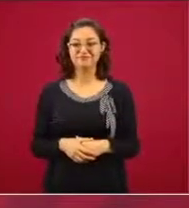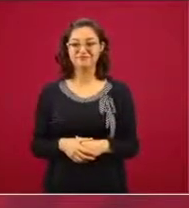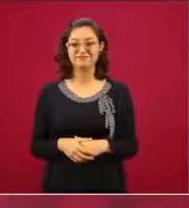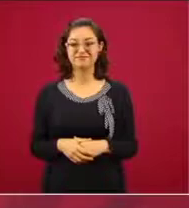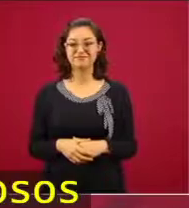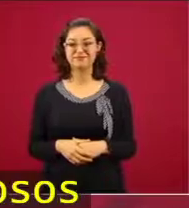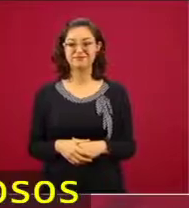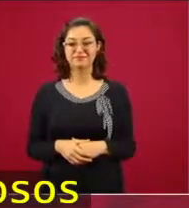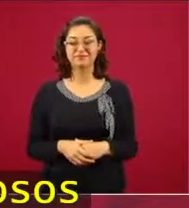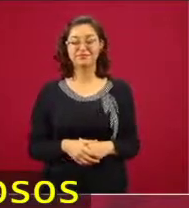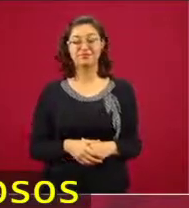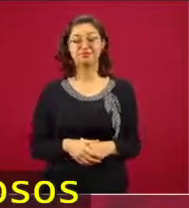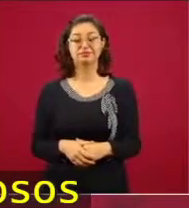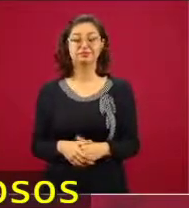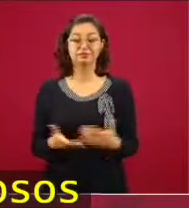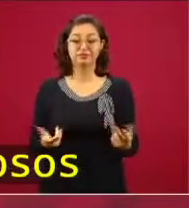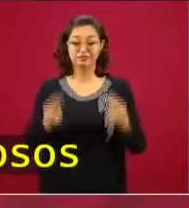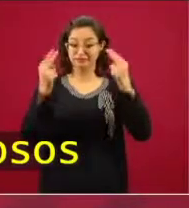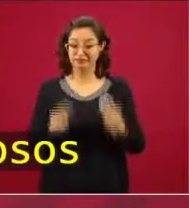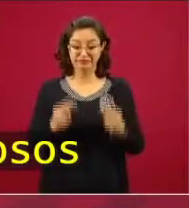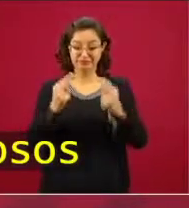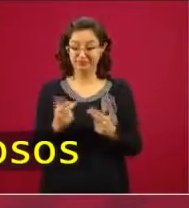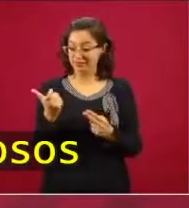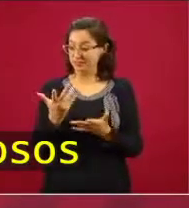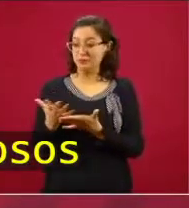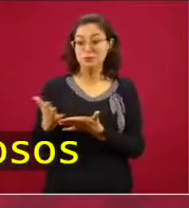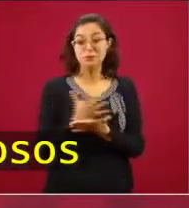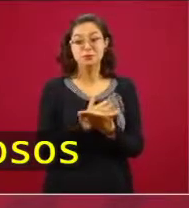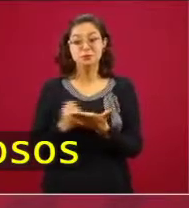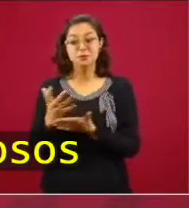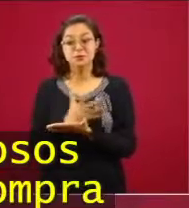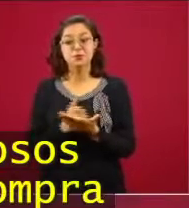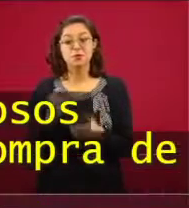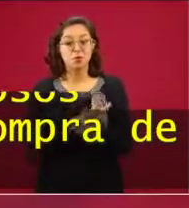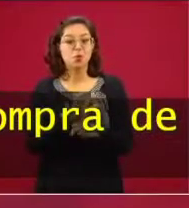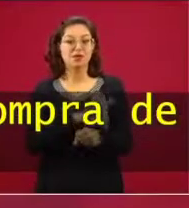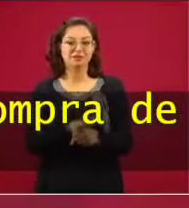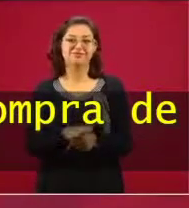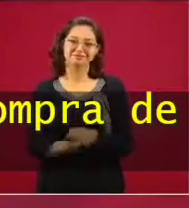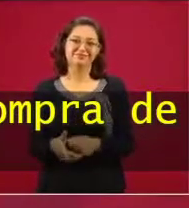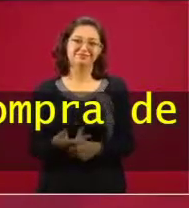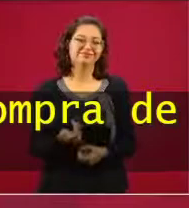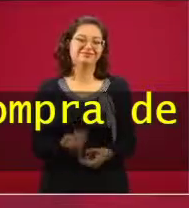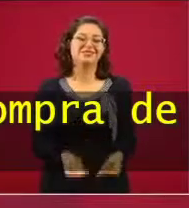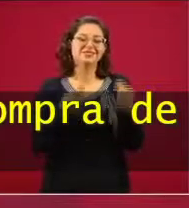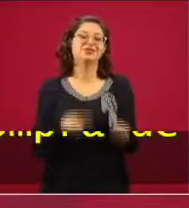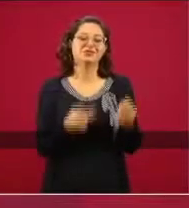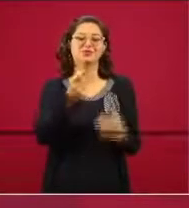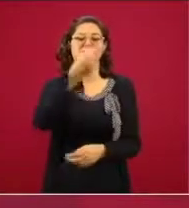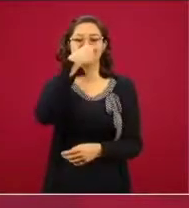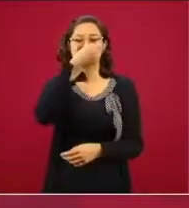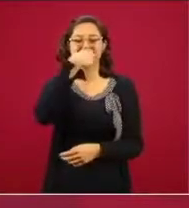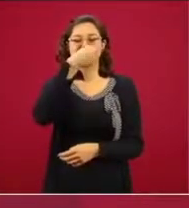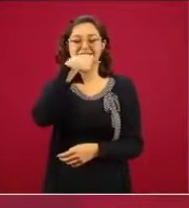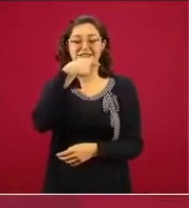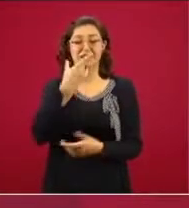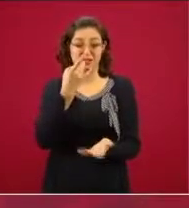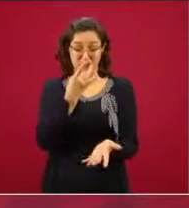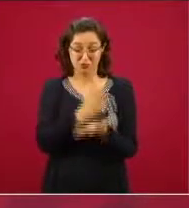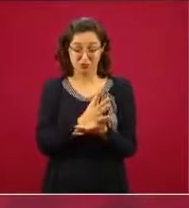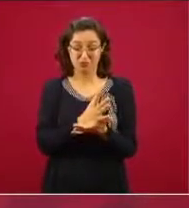Uno de los negocios más jugosos en el pasado era el de la compra de las medicinas. No solo